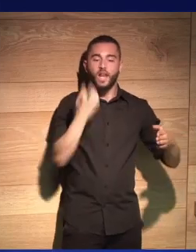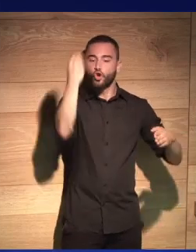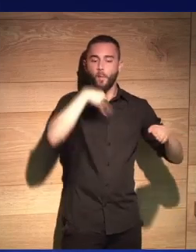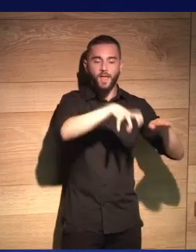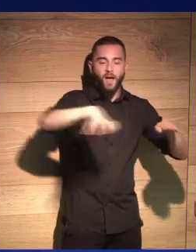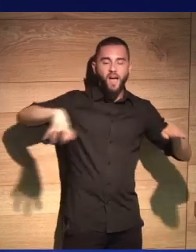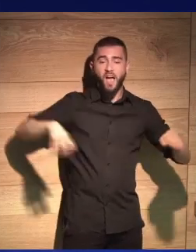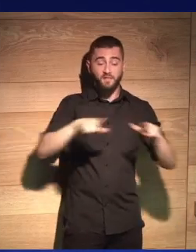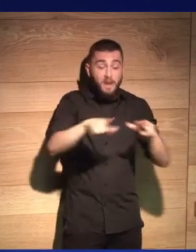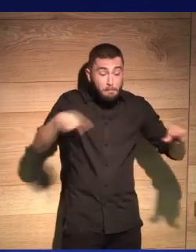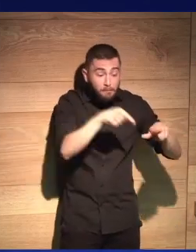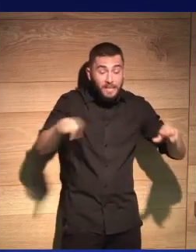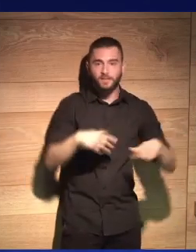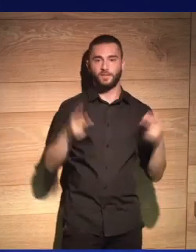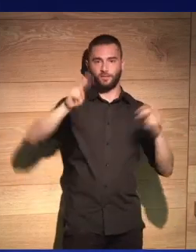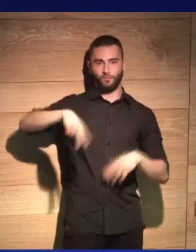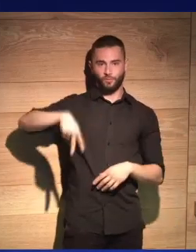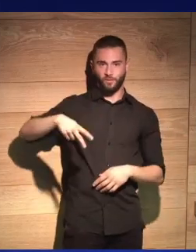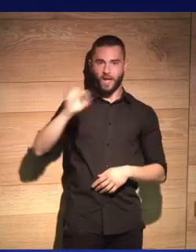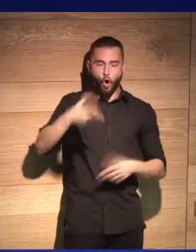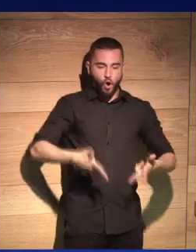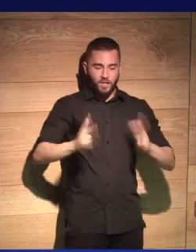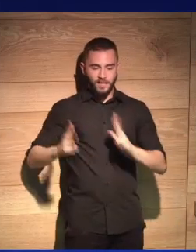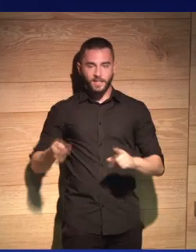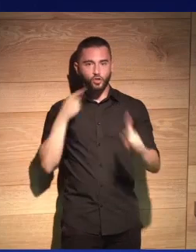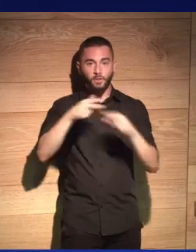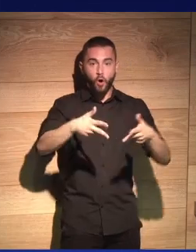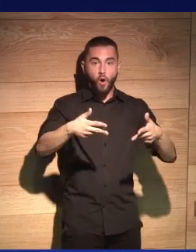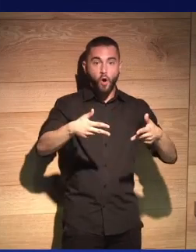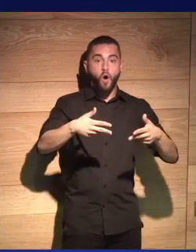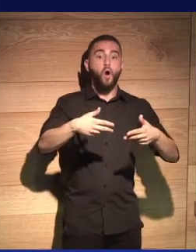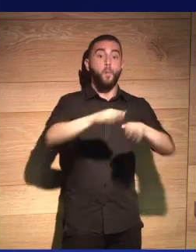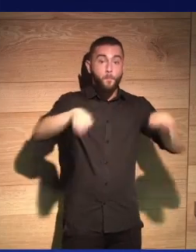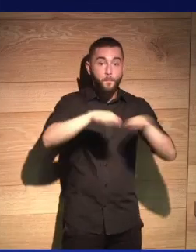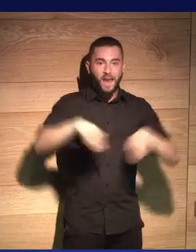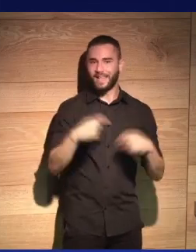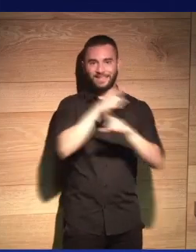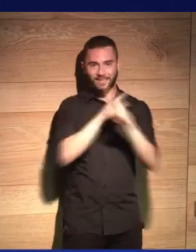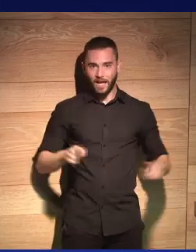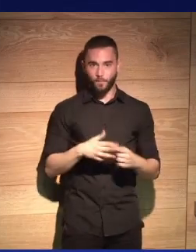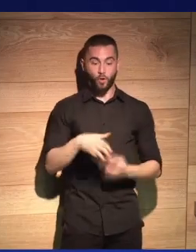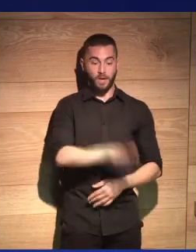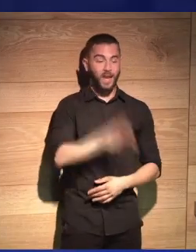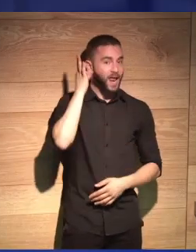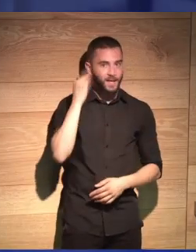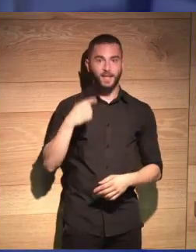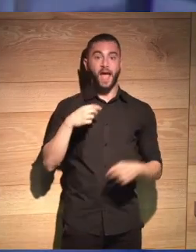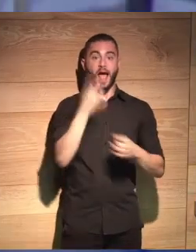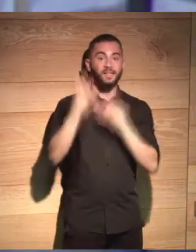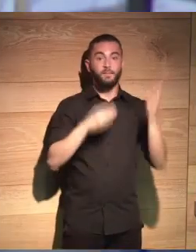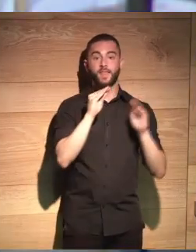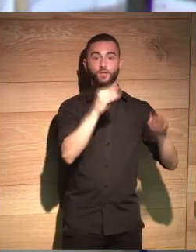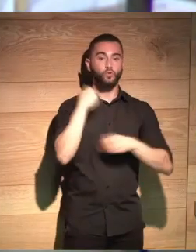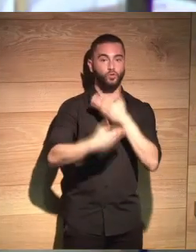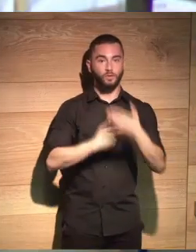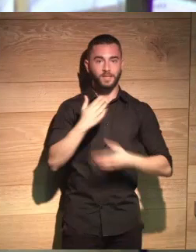playa. La niña, tan cauta y filosófica en todas sus actividades cotidianas, se convierte